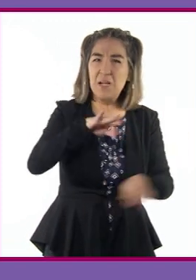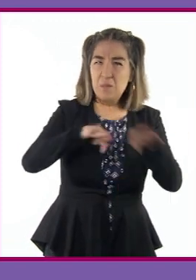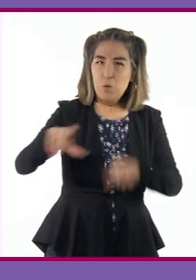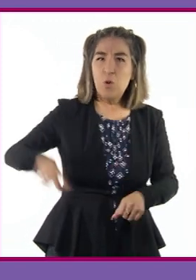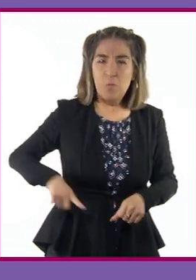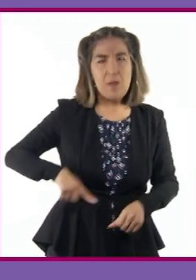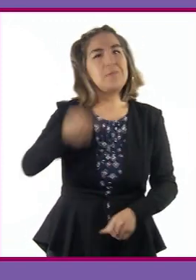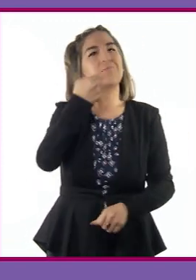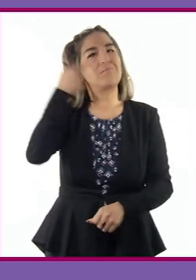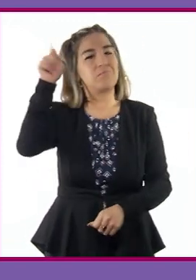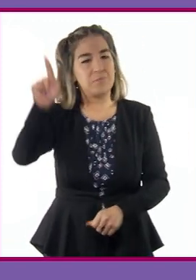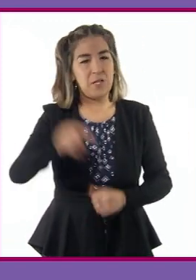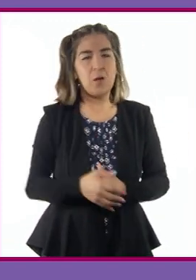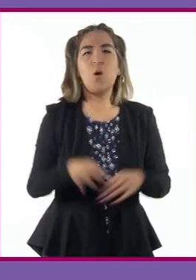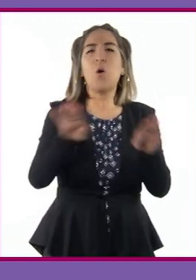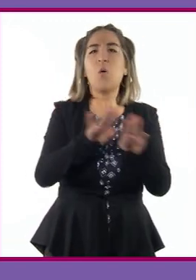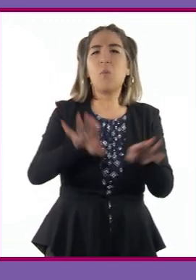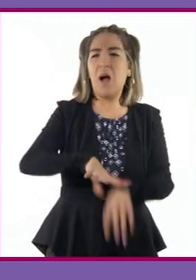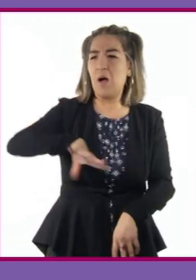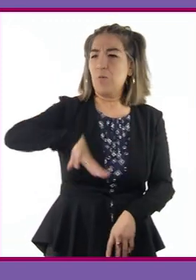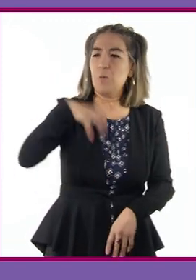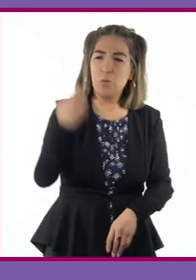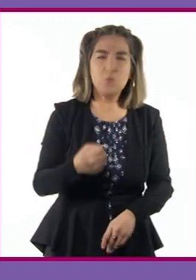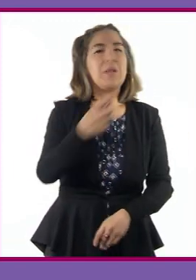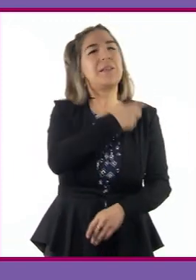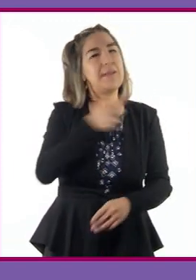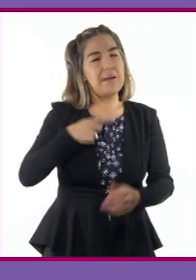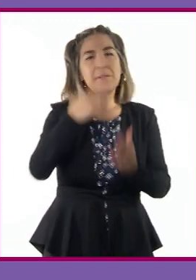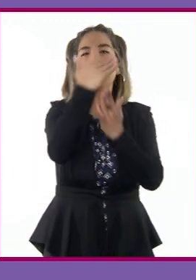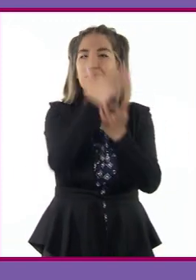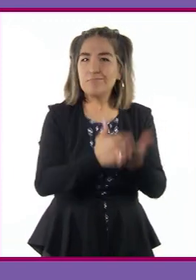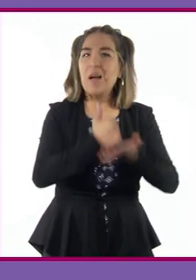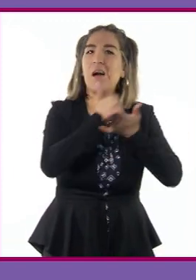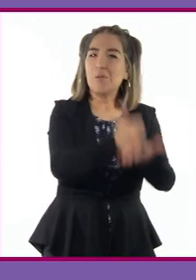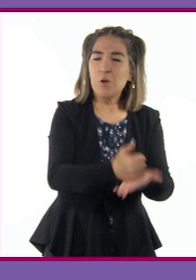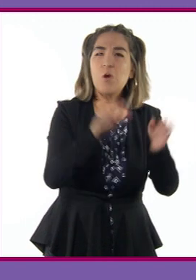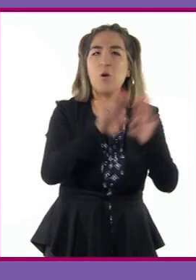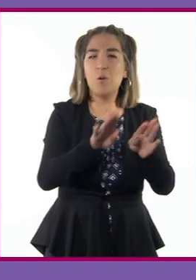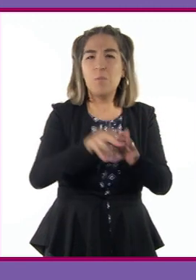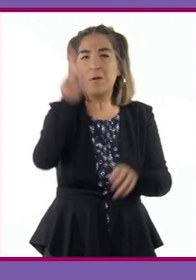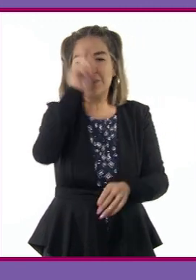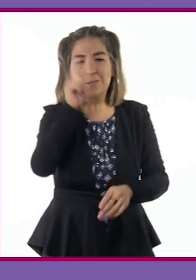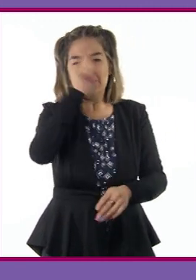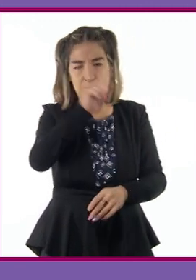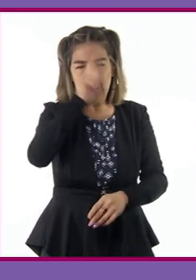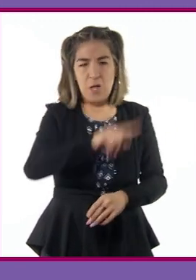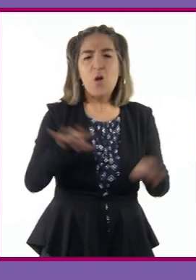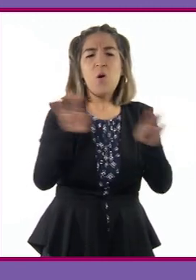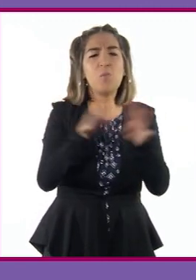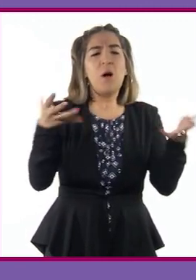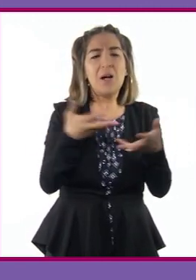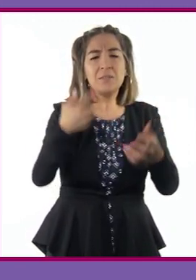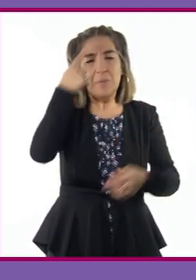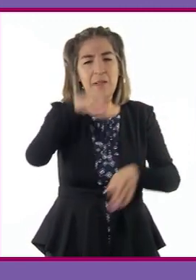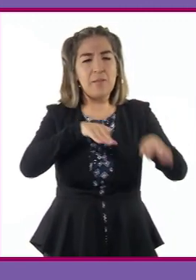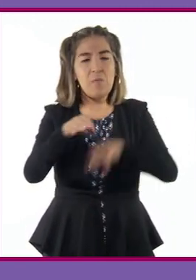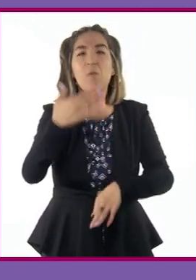4. Remediar abusos. ¿Cómo se puede conocer el desempeño de autoridades, instituciones y